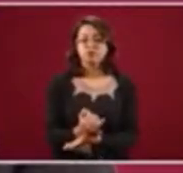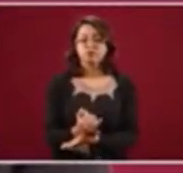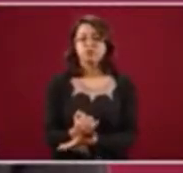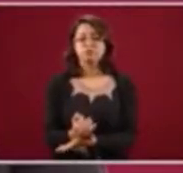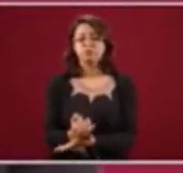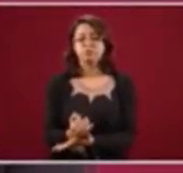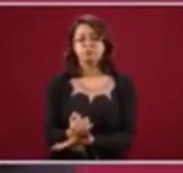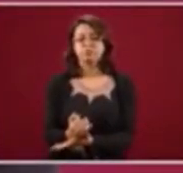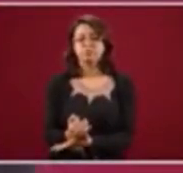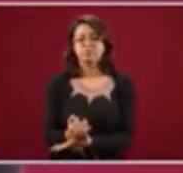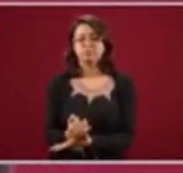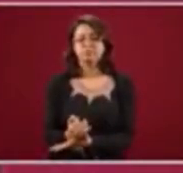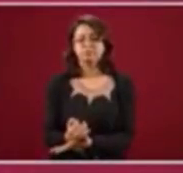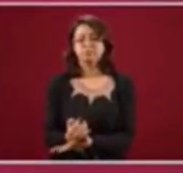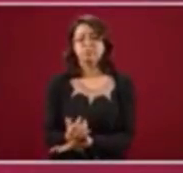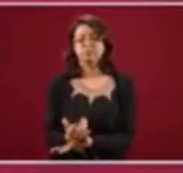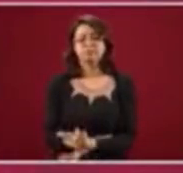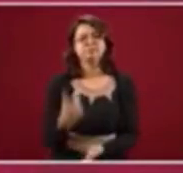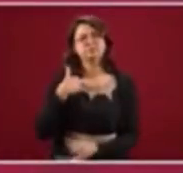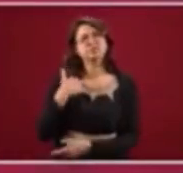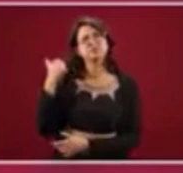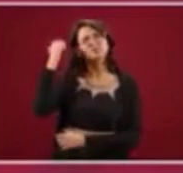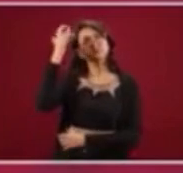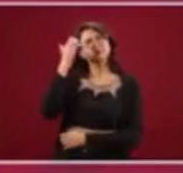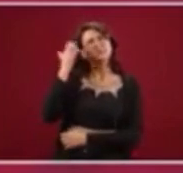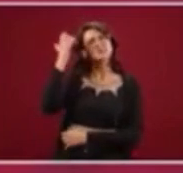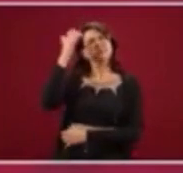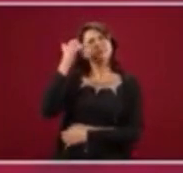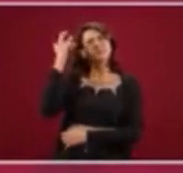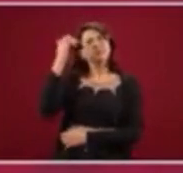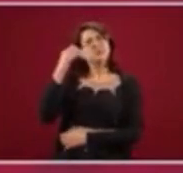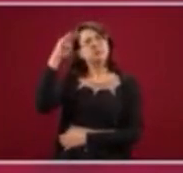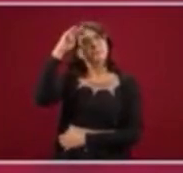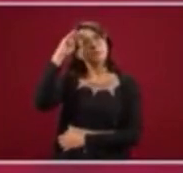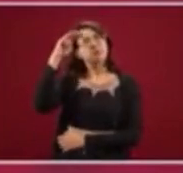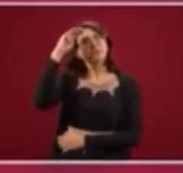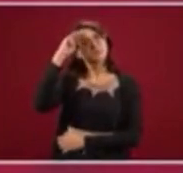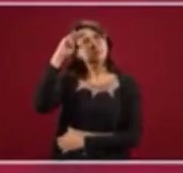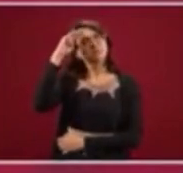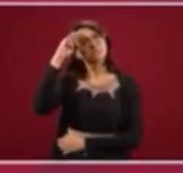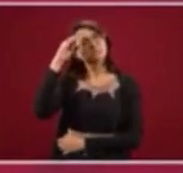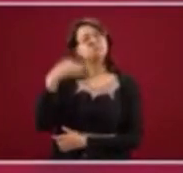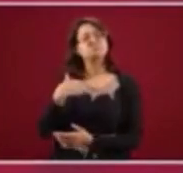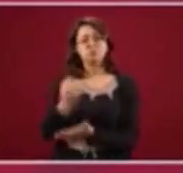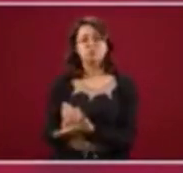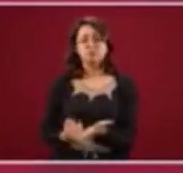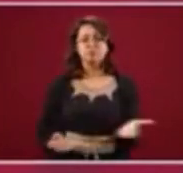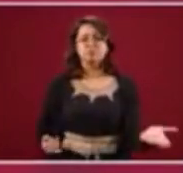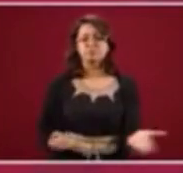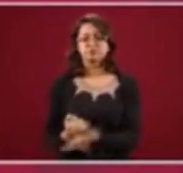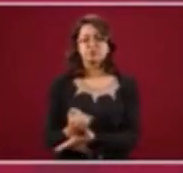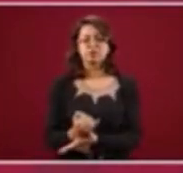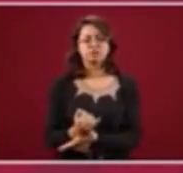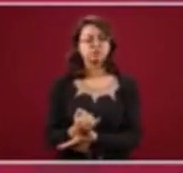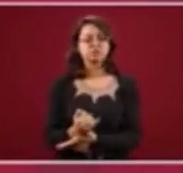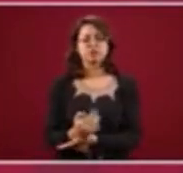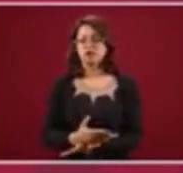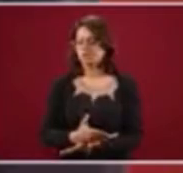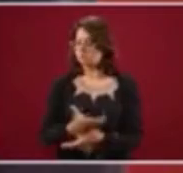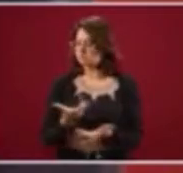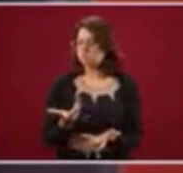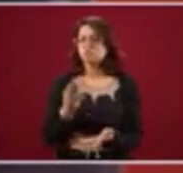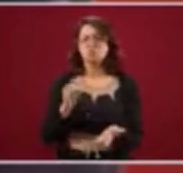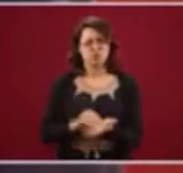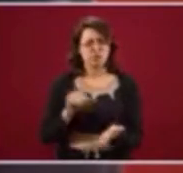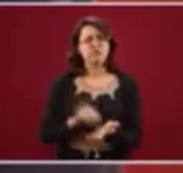lo he estado analizando, lo pensé y lo decidí en su momento y lo sigo